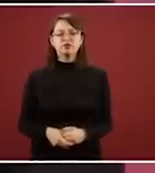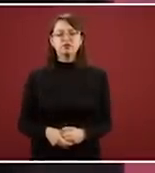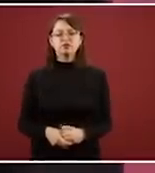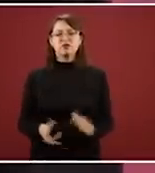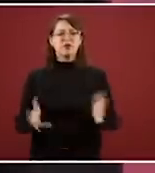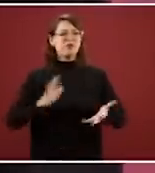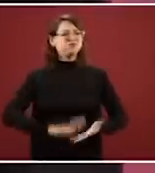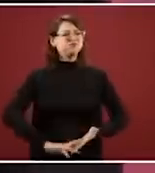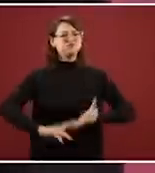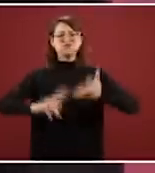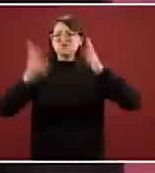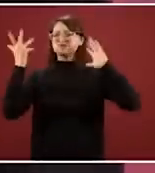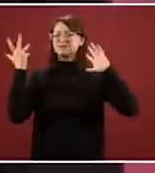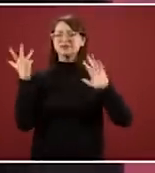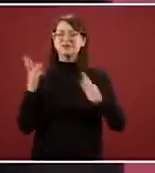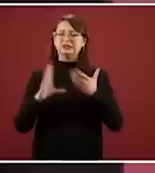la violencia